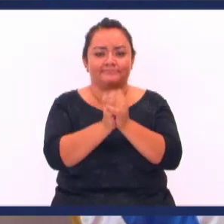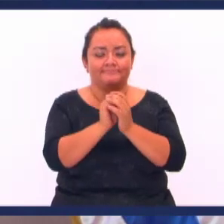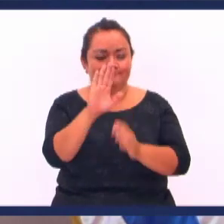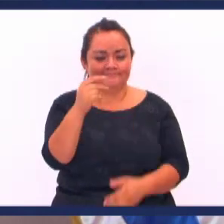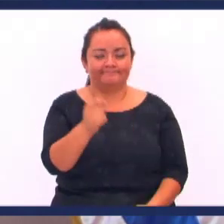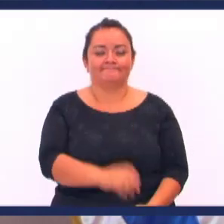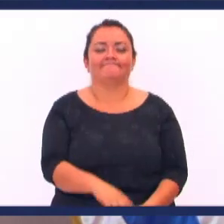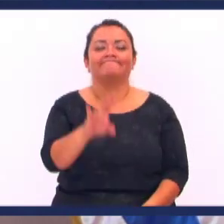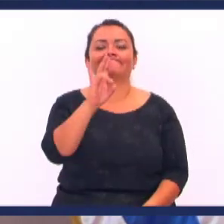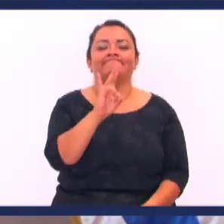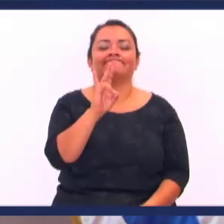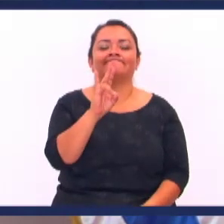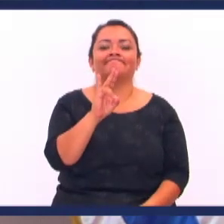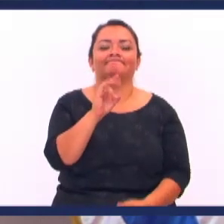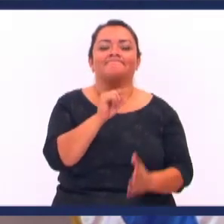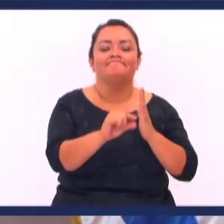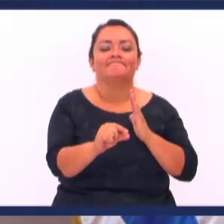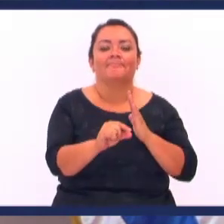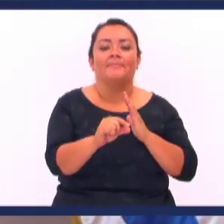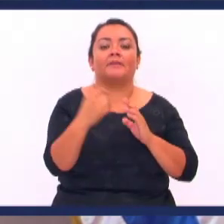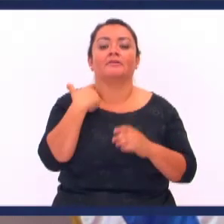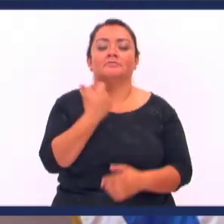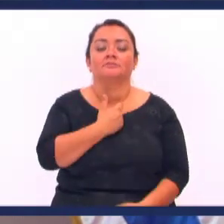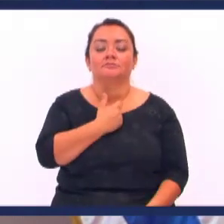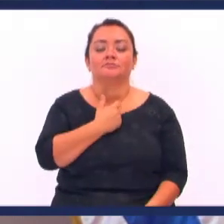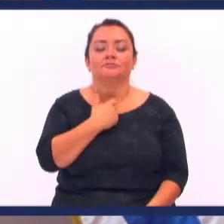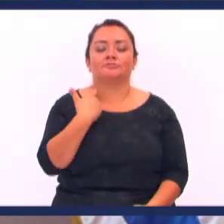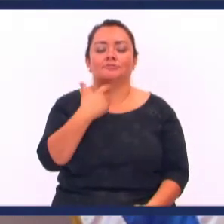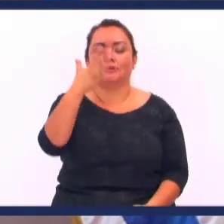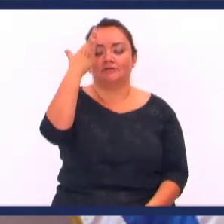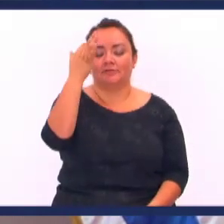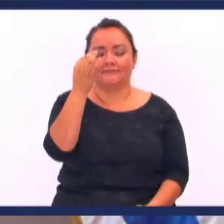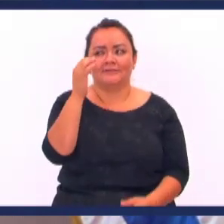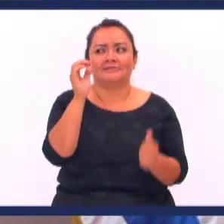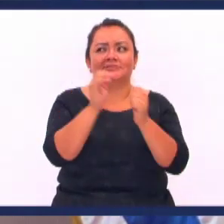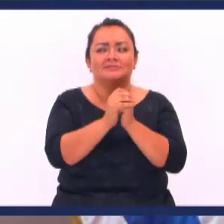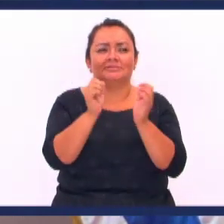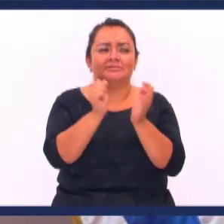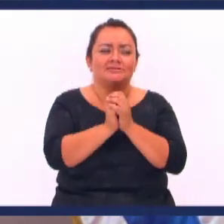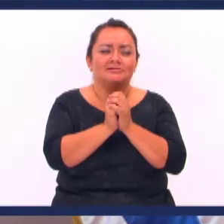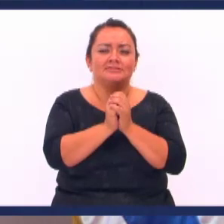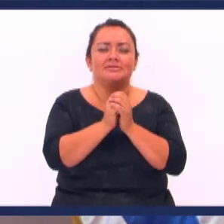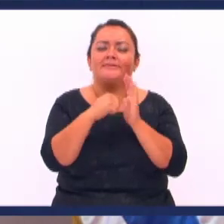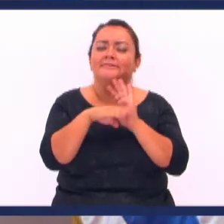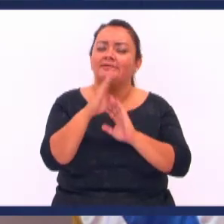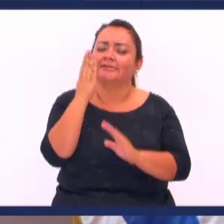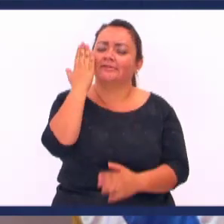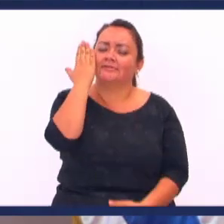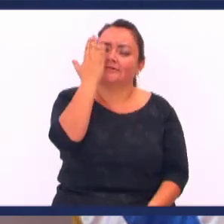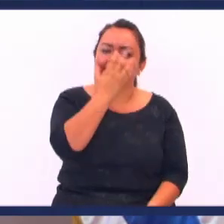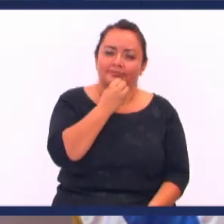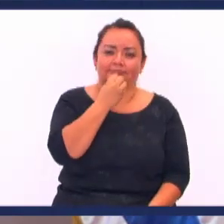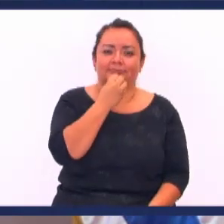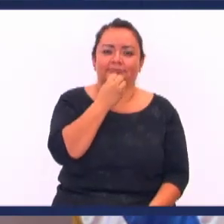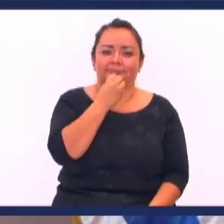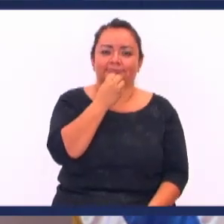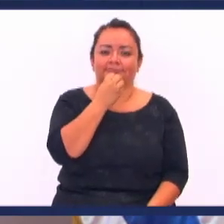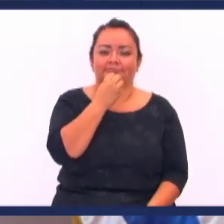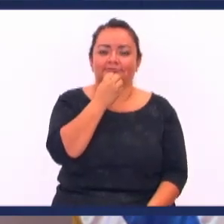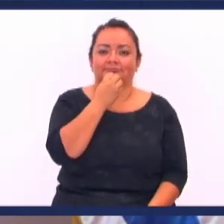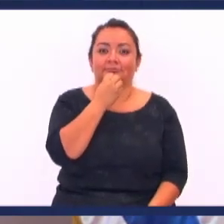Siguiente versículo Para que sometida A prueba Vuestra fe Mucho más preciosa Que el oro